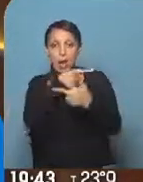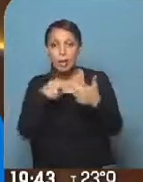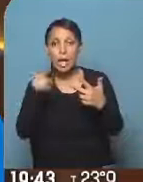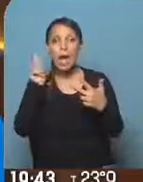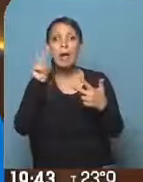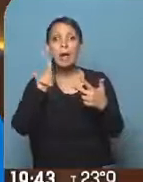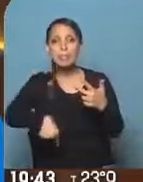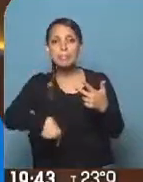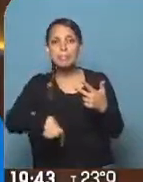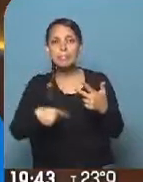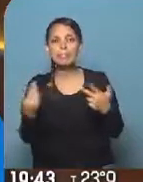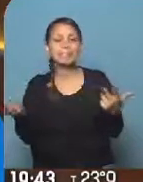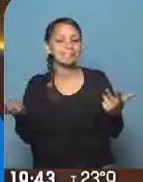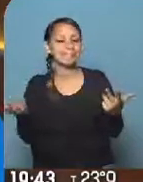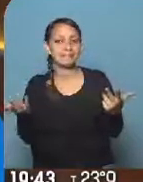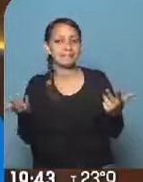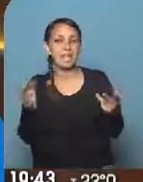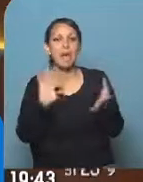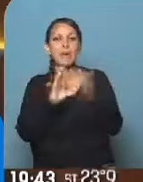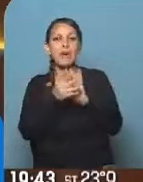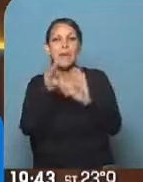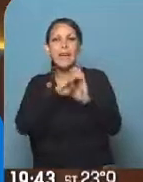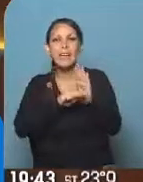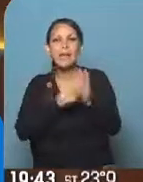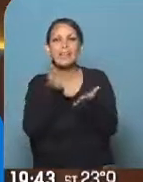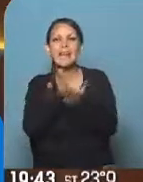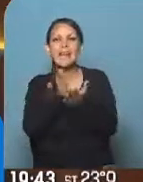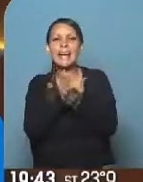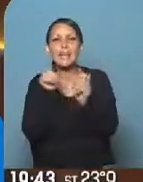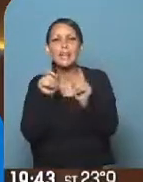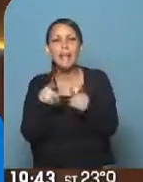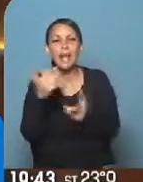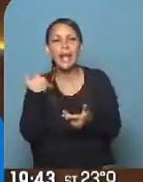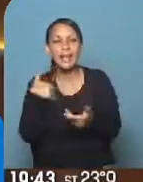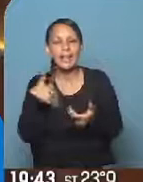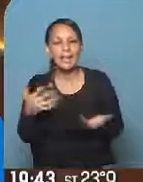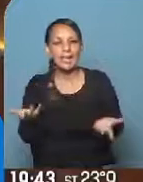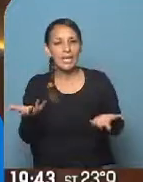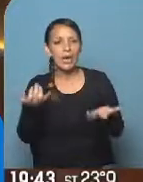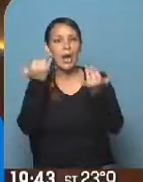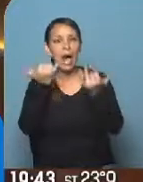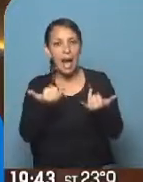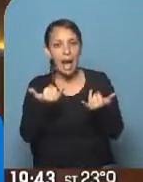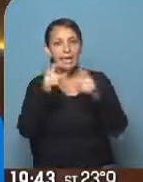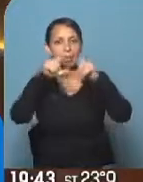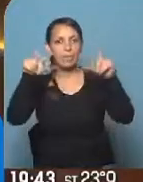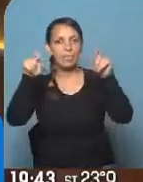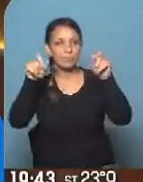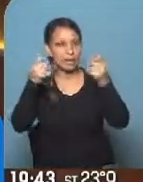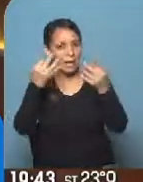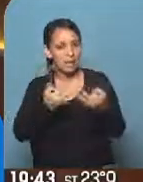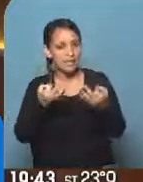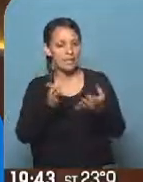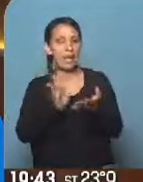absolutamente las normas del derecho positivo argentino que hay una figura específica en el